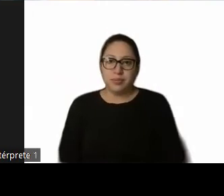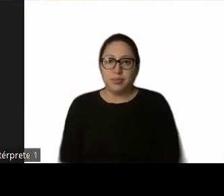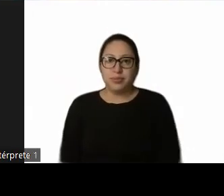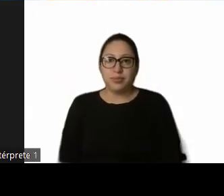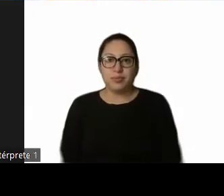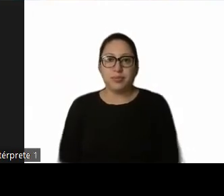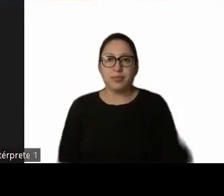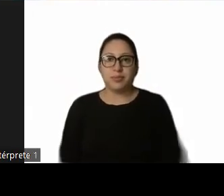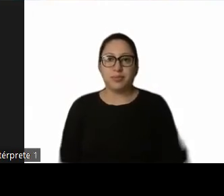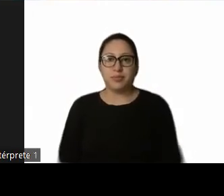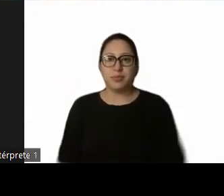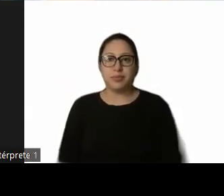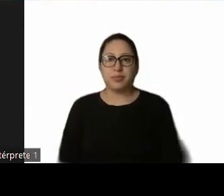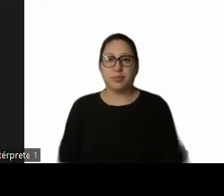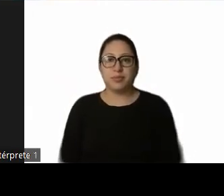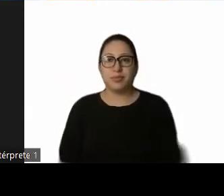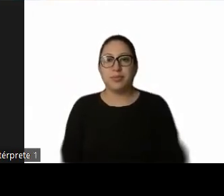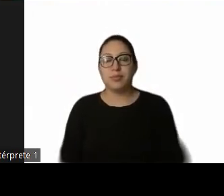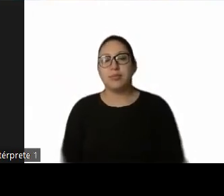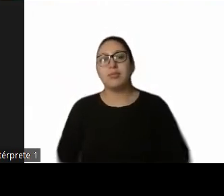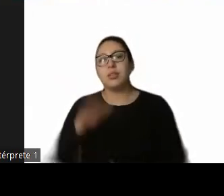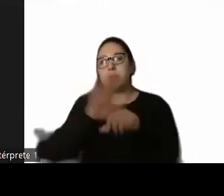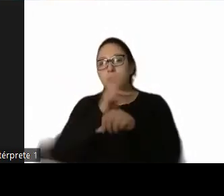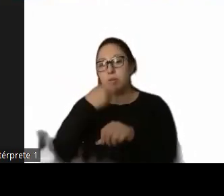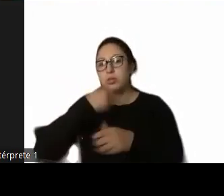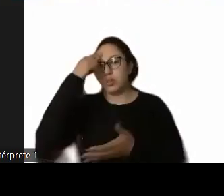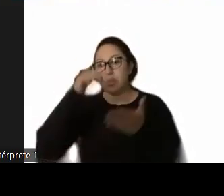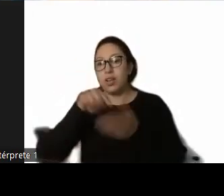es un dictamen que tiene muchas erratas